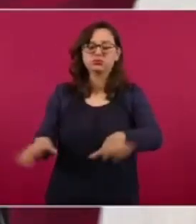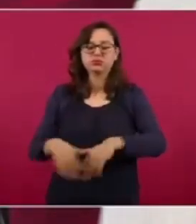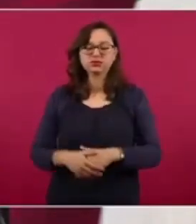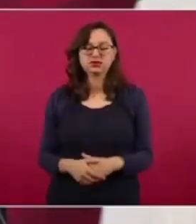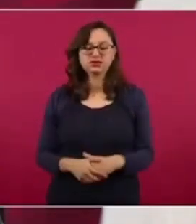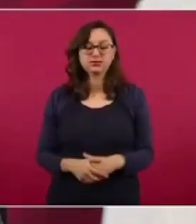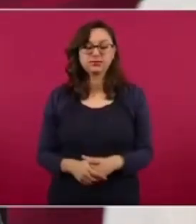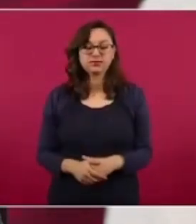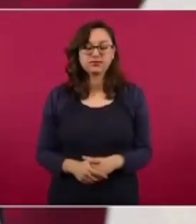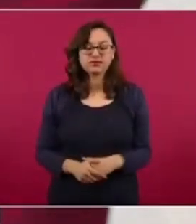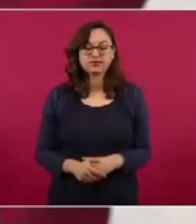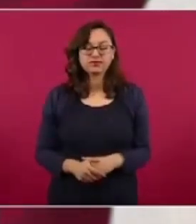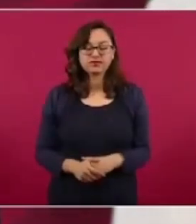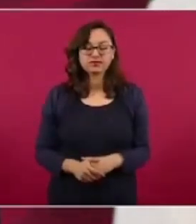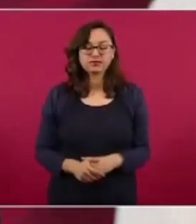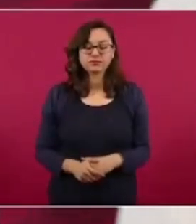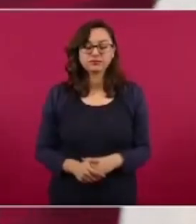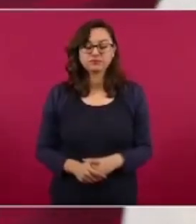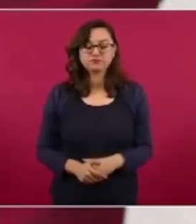Y luego se buscan